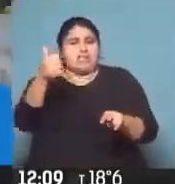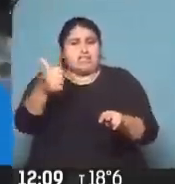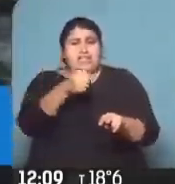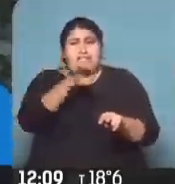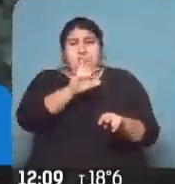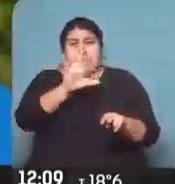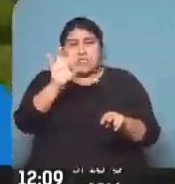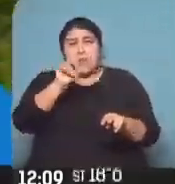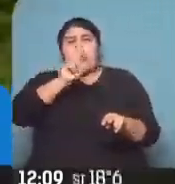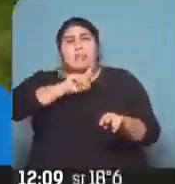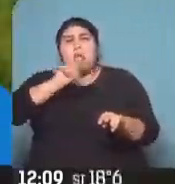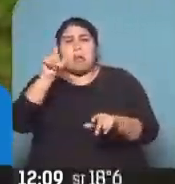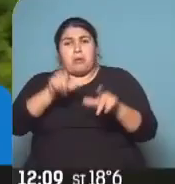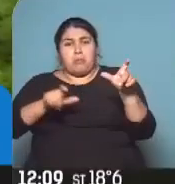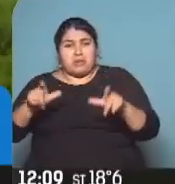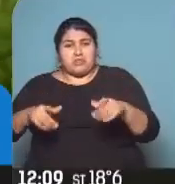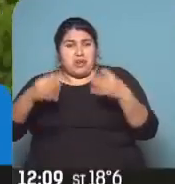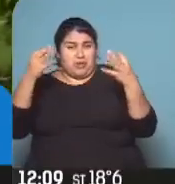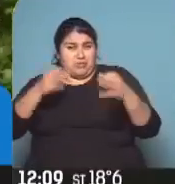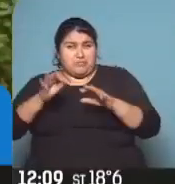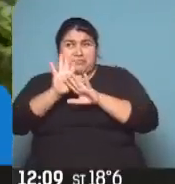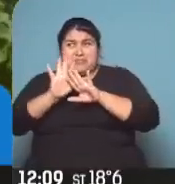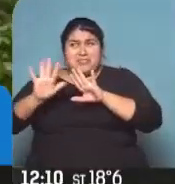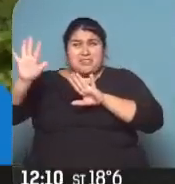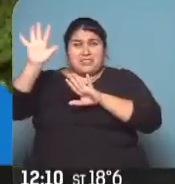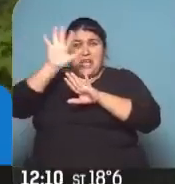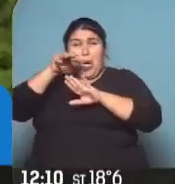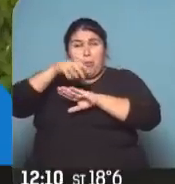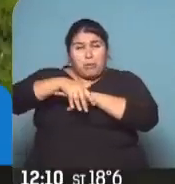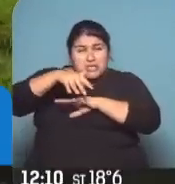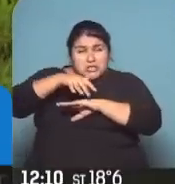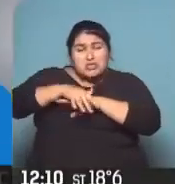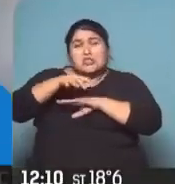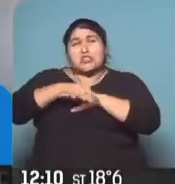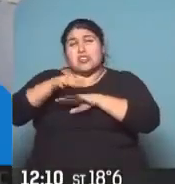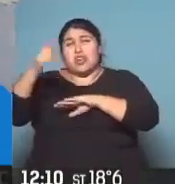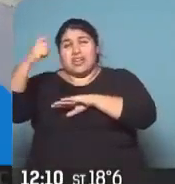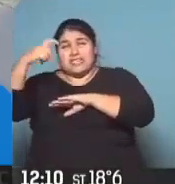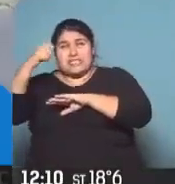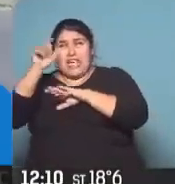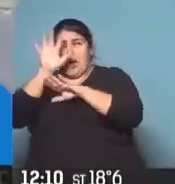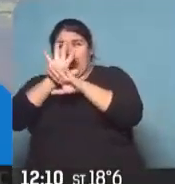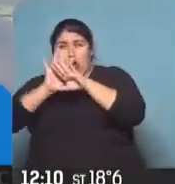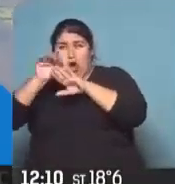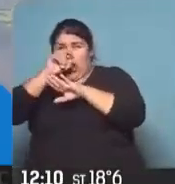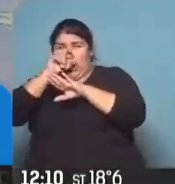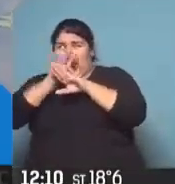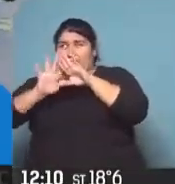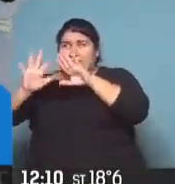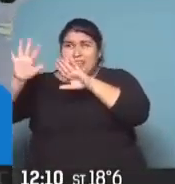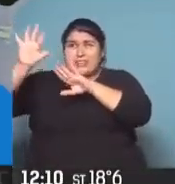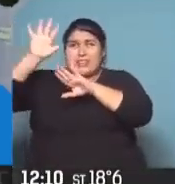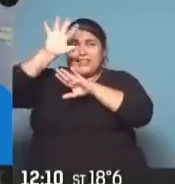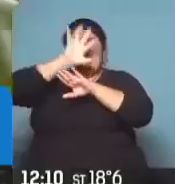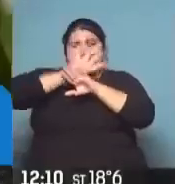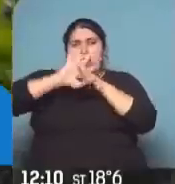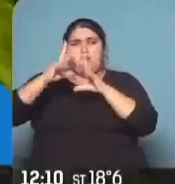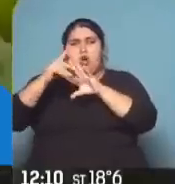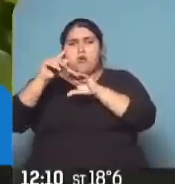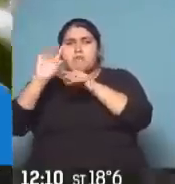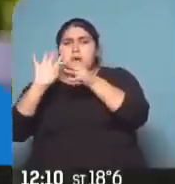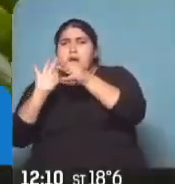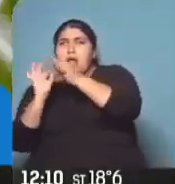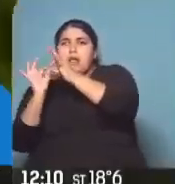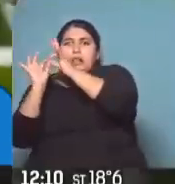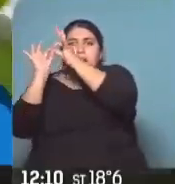porque esto es corrientes el chaco formosa misiones y todos empiezan a retroalimentarse todos